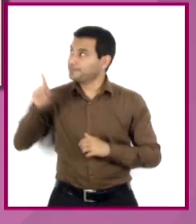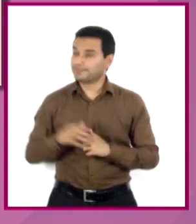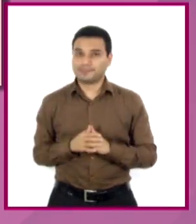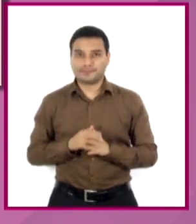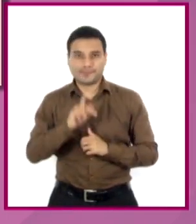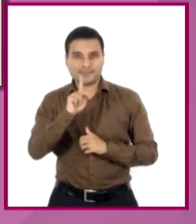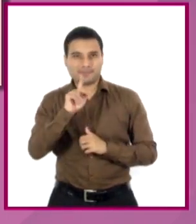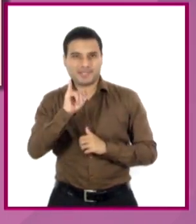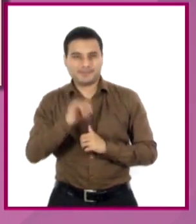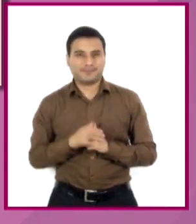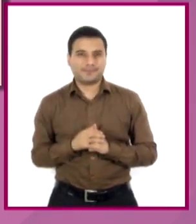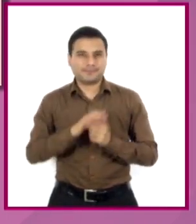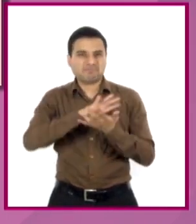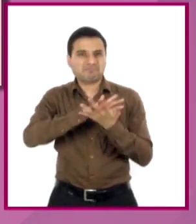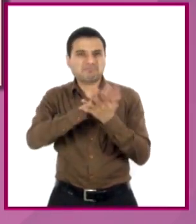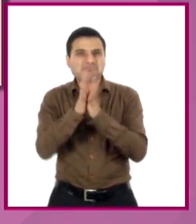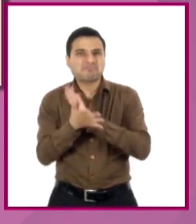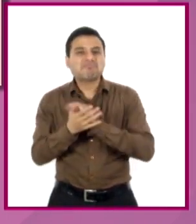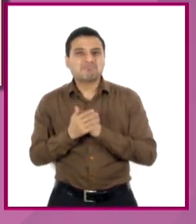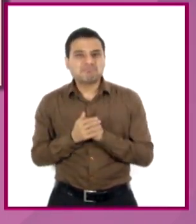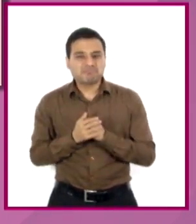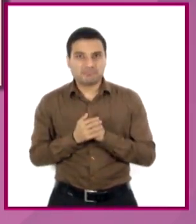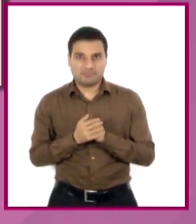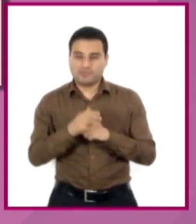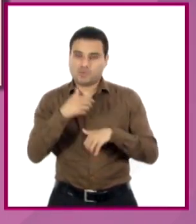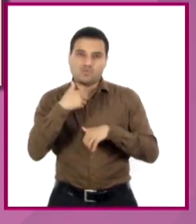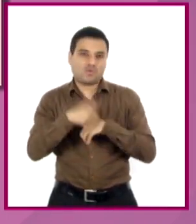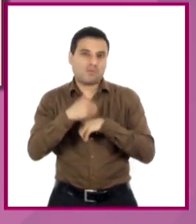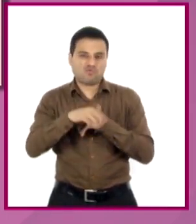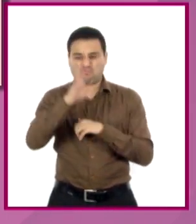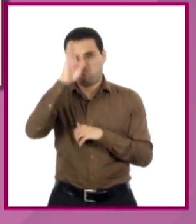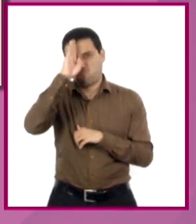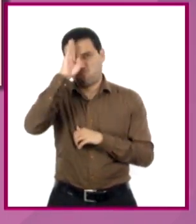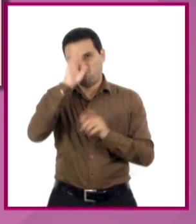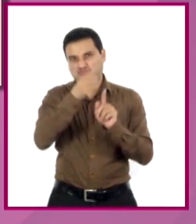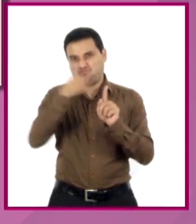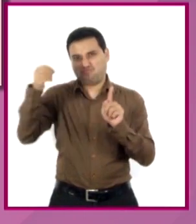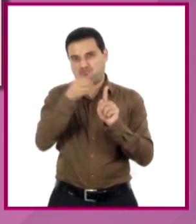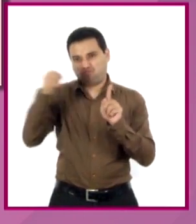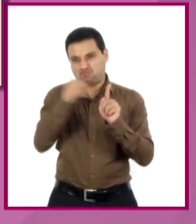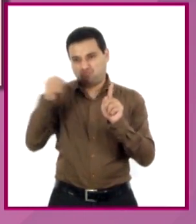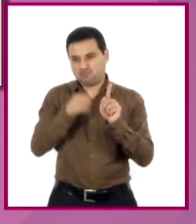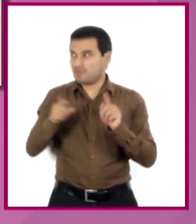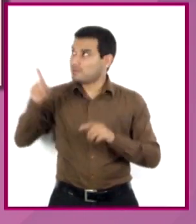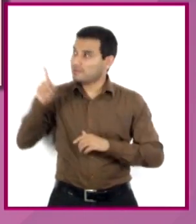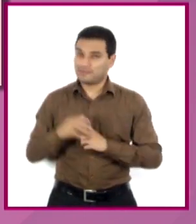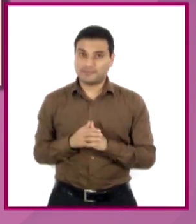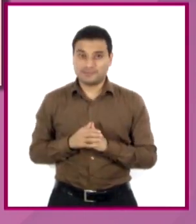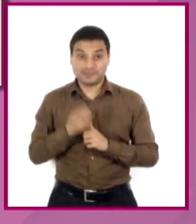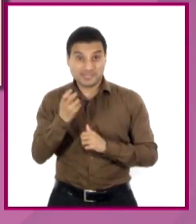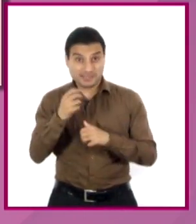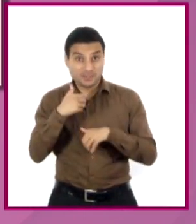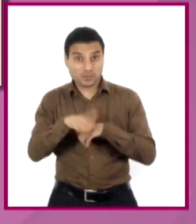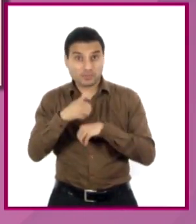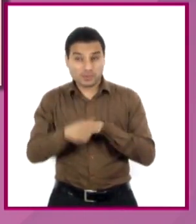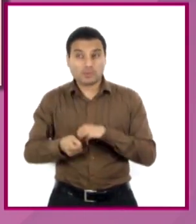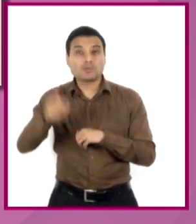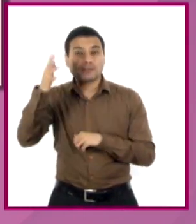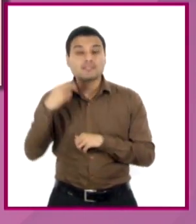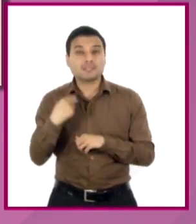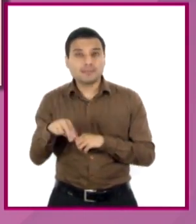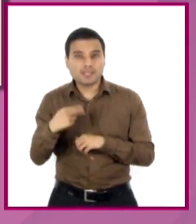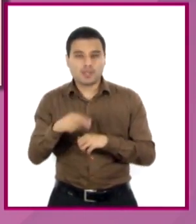pi, que es un número muy complejo, y es importante saber que a este tipo de número se le conoce como